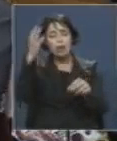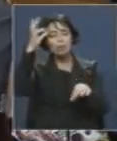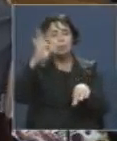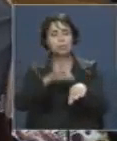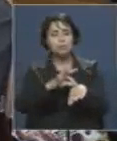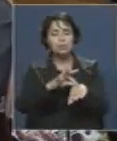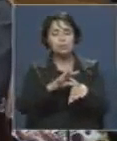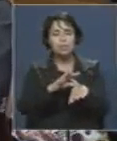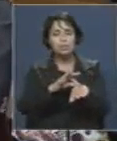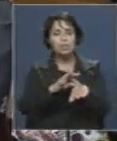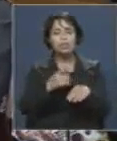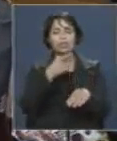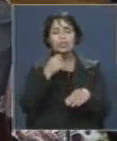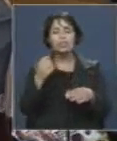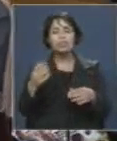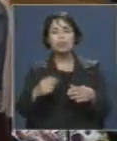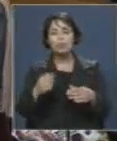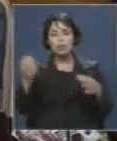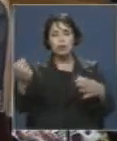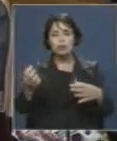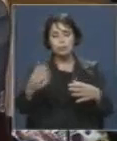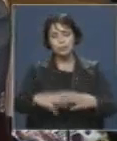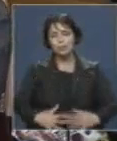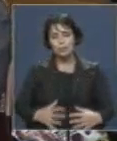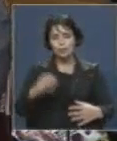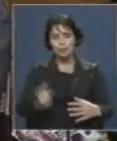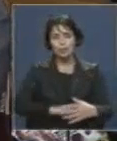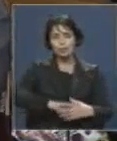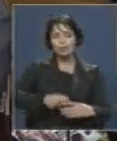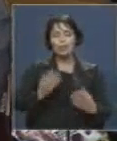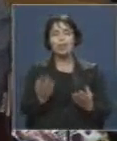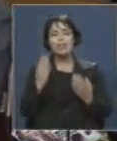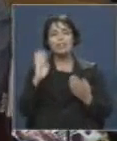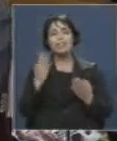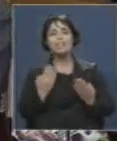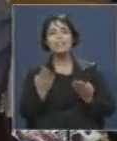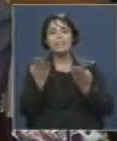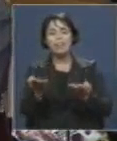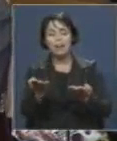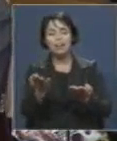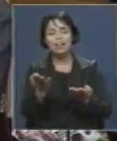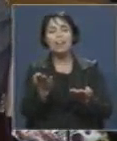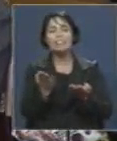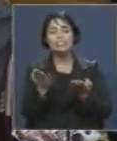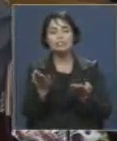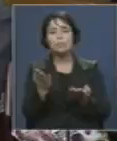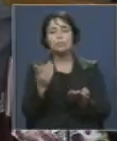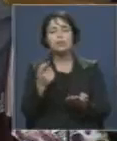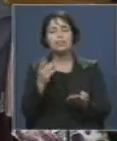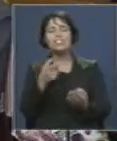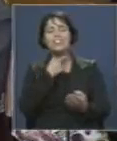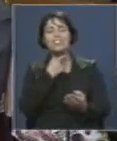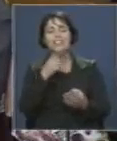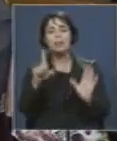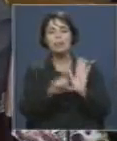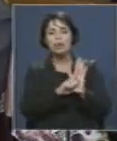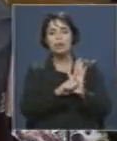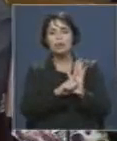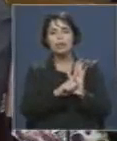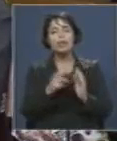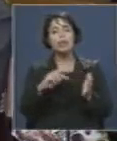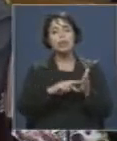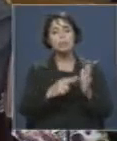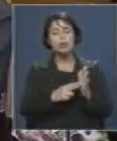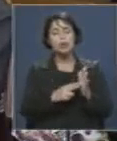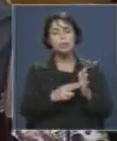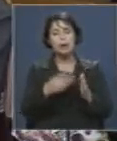una interrupción voluntaria del embarazo tiene que proveerle esa prestación porque está garantizada por ley. El problema, señor presidente, señor ministro, por su